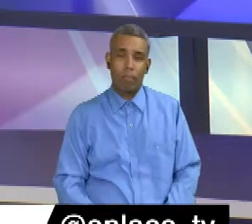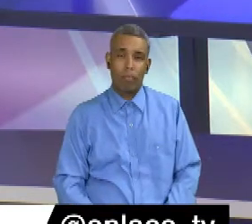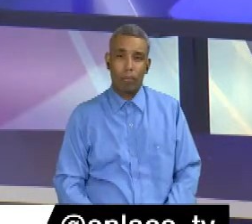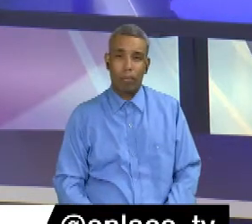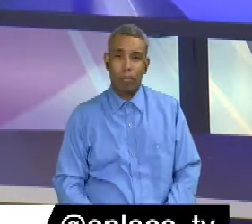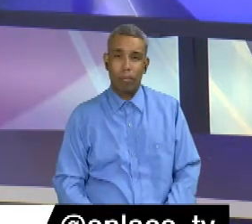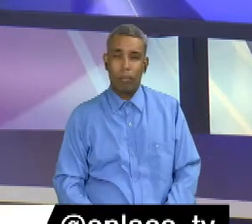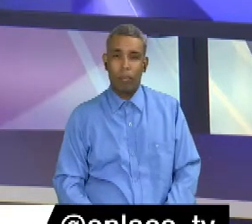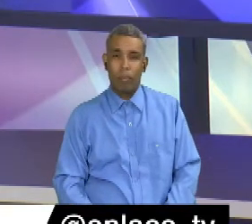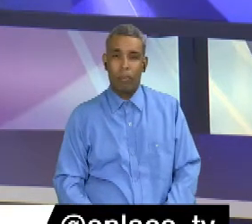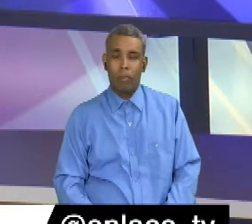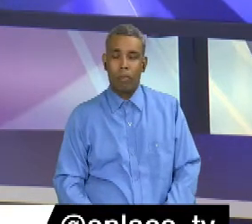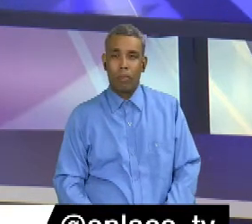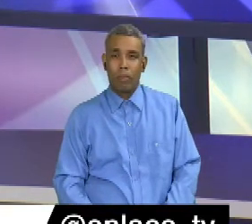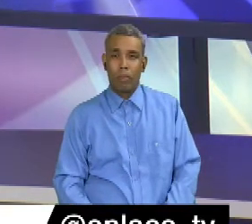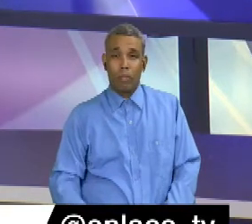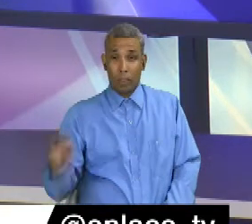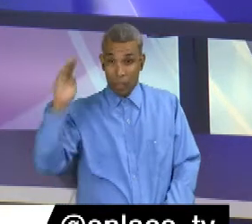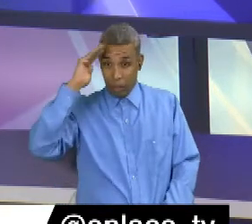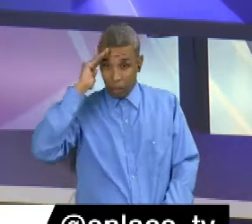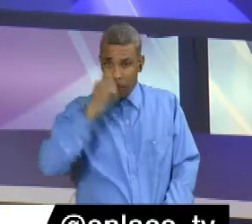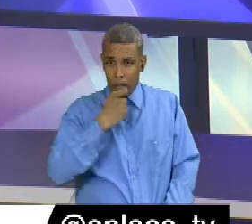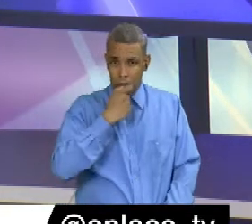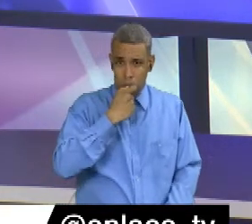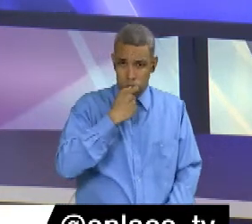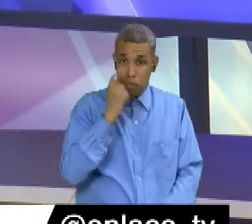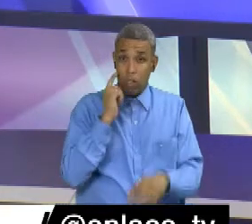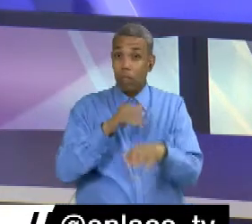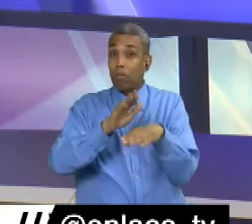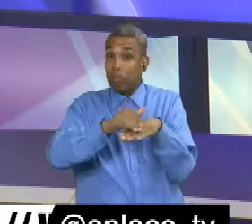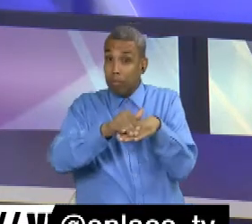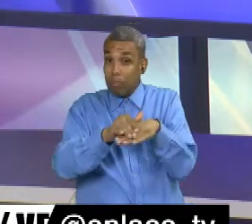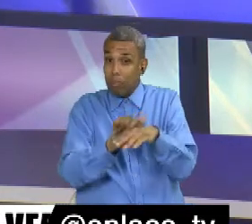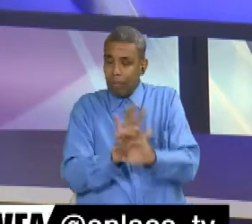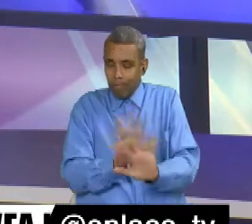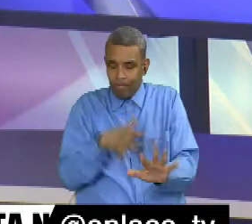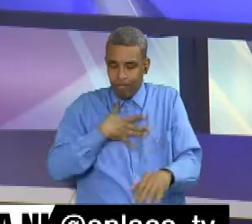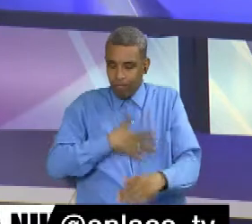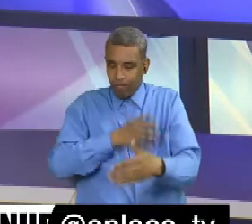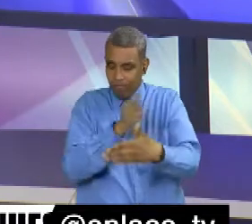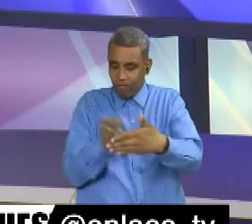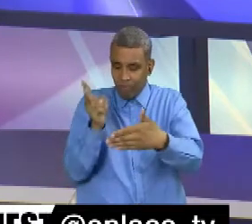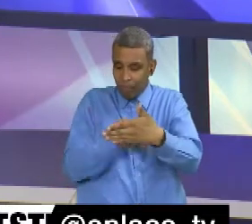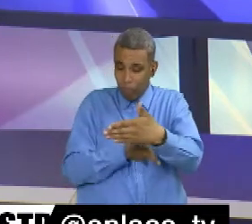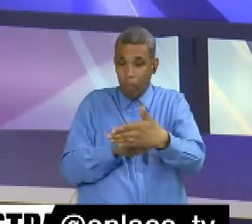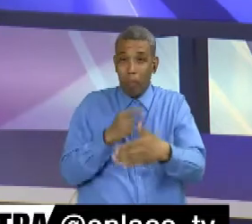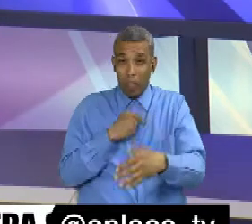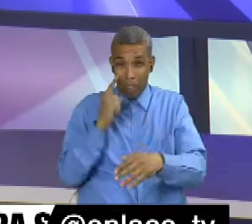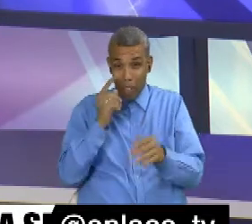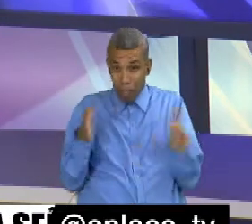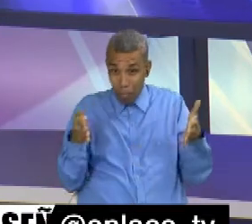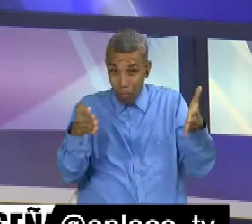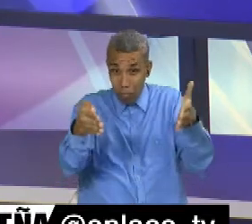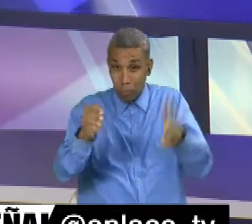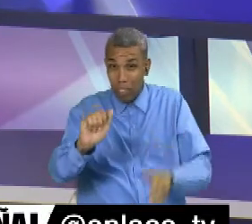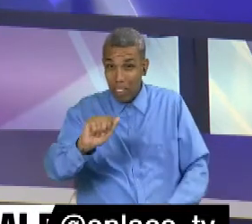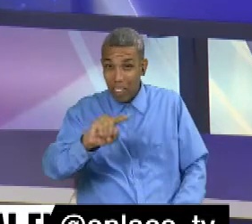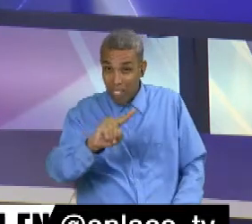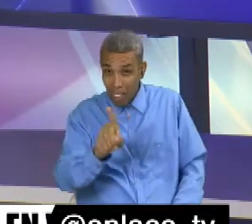El director de tránsito de la ciudad, Alberto Cotes Acosta, advirtió que no permitirán que por el haz de copas ingresen vehículos de carga pesada a la